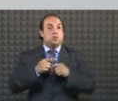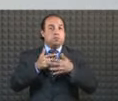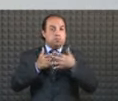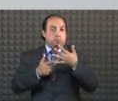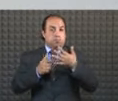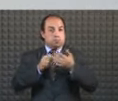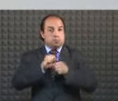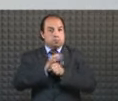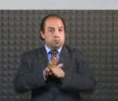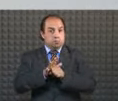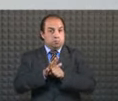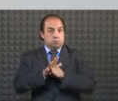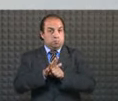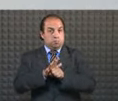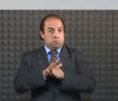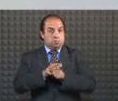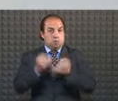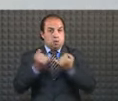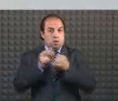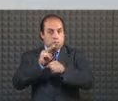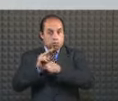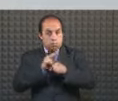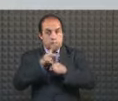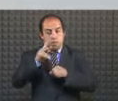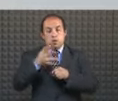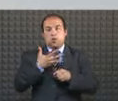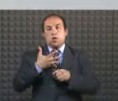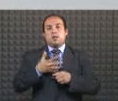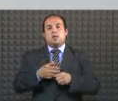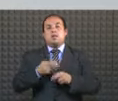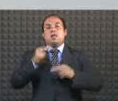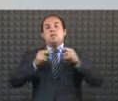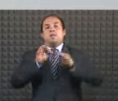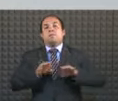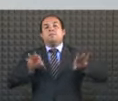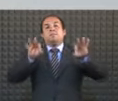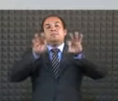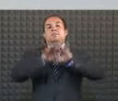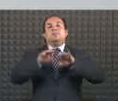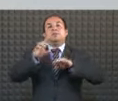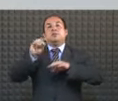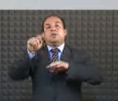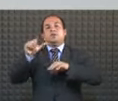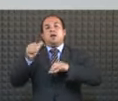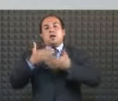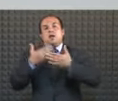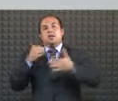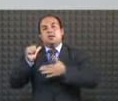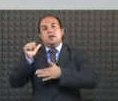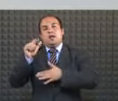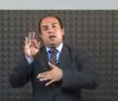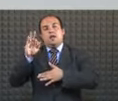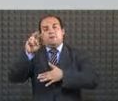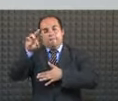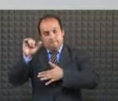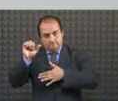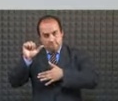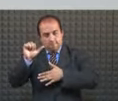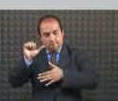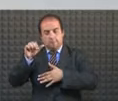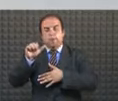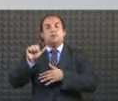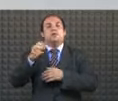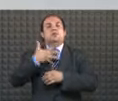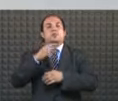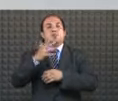pero no tienen el peso de esta variante. Esta variante ya desplazó a la alfa, que la tuvimos hace alrededor de